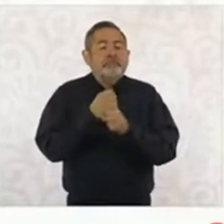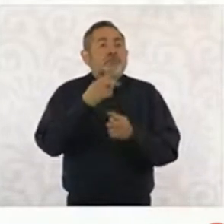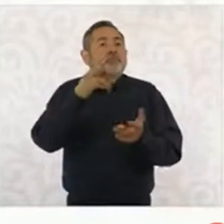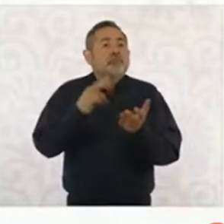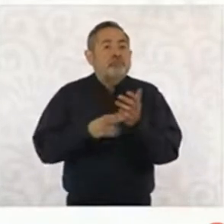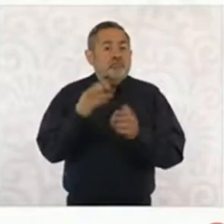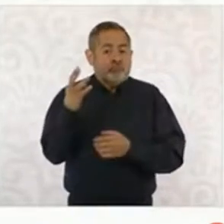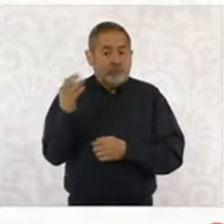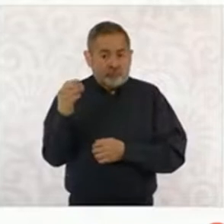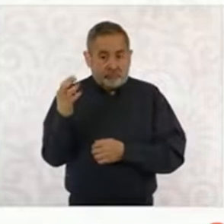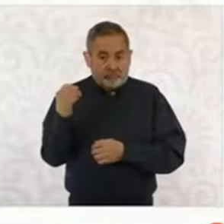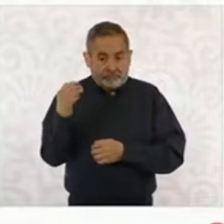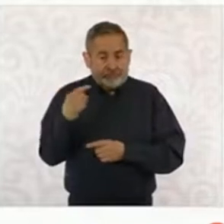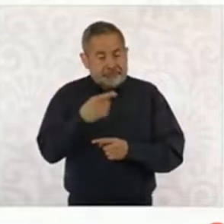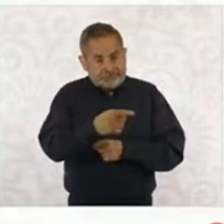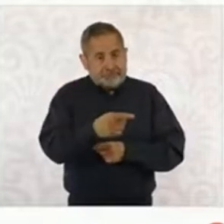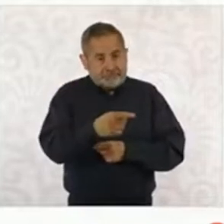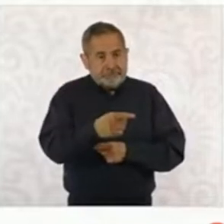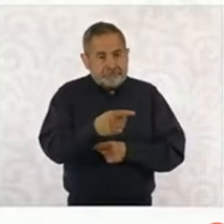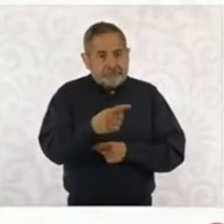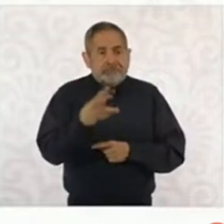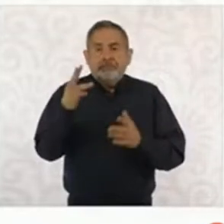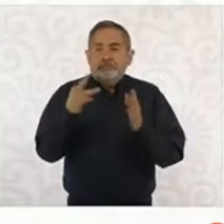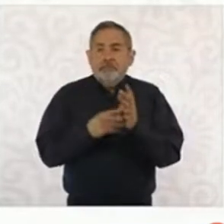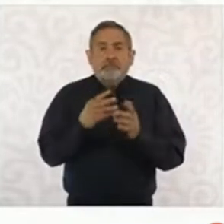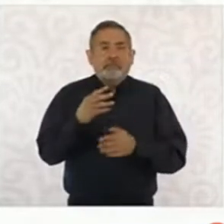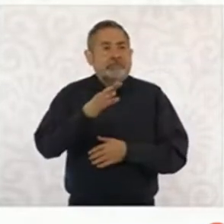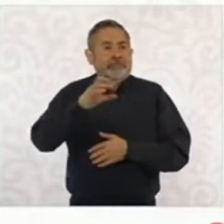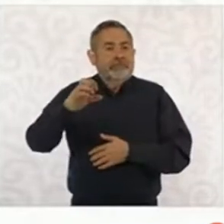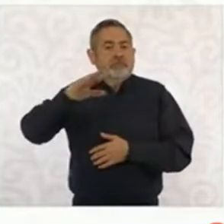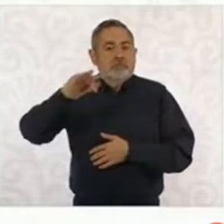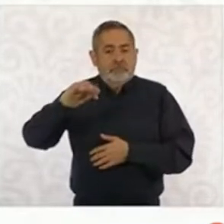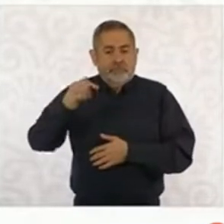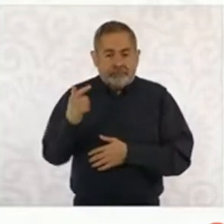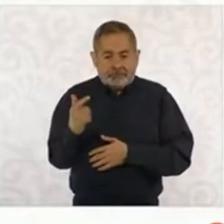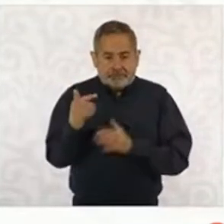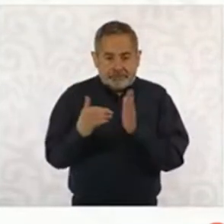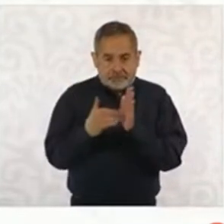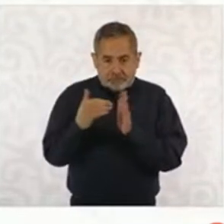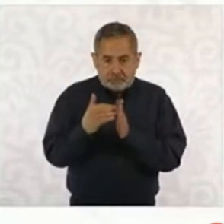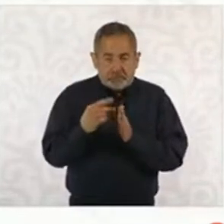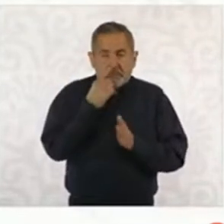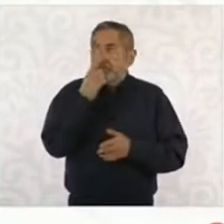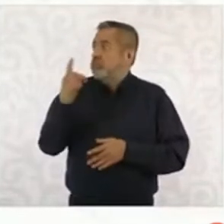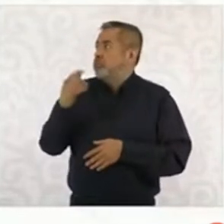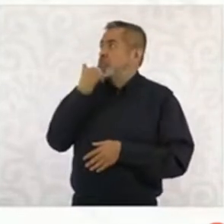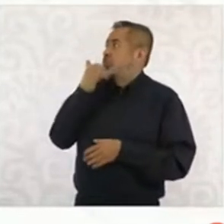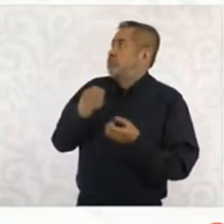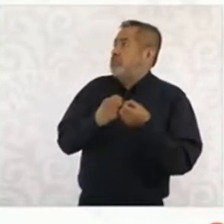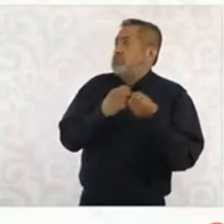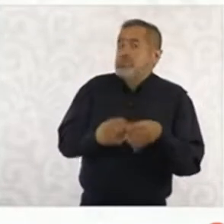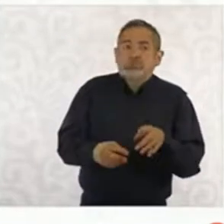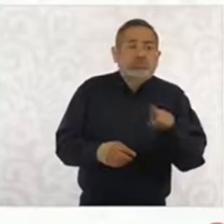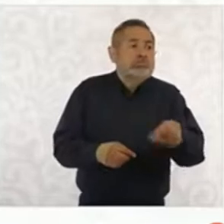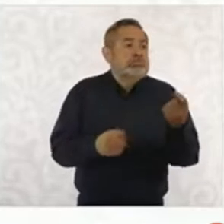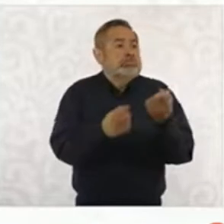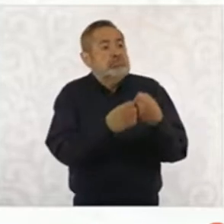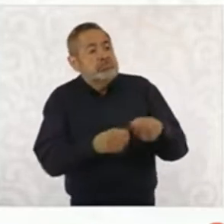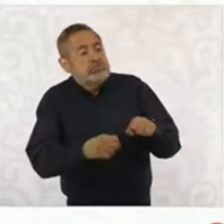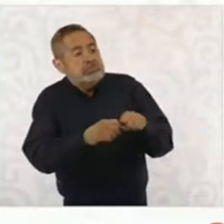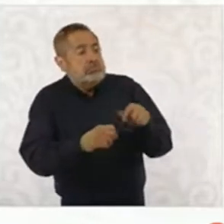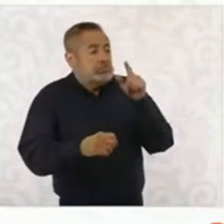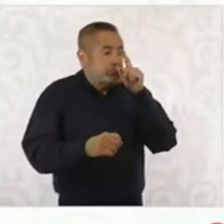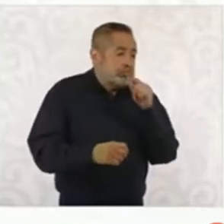que se determinaron 3.547 millones. Igual la empresa declaró pérdidas, venían de otras sociedades, no